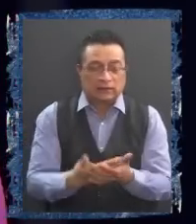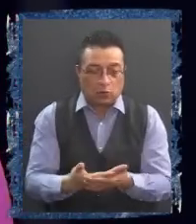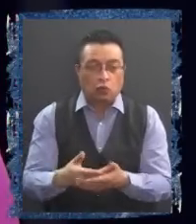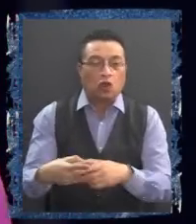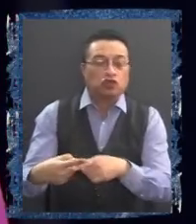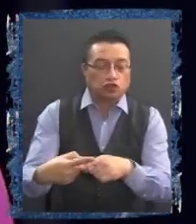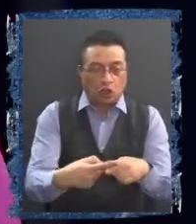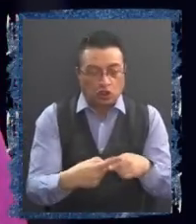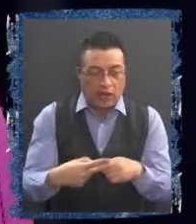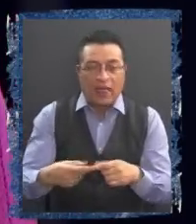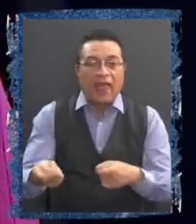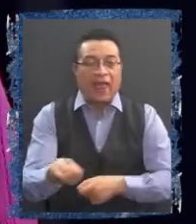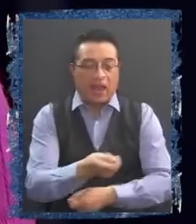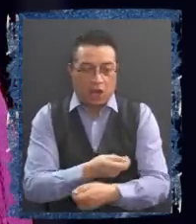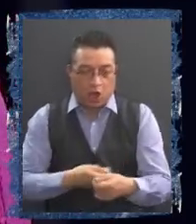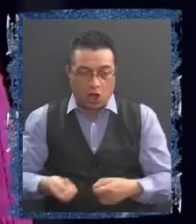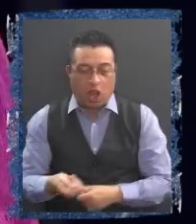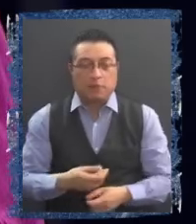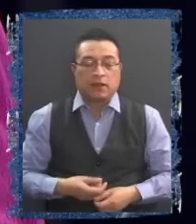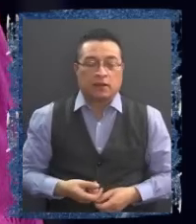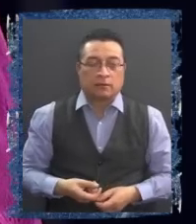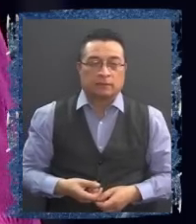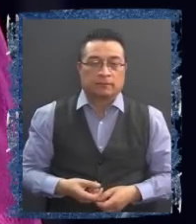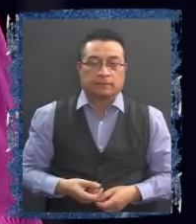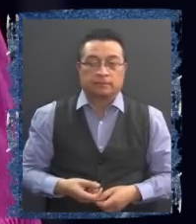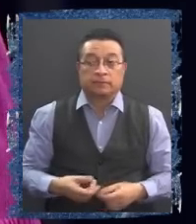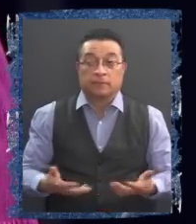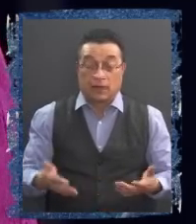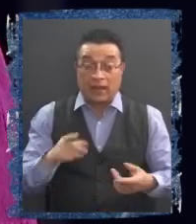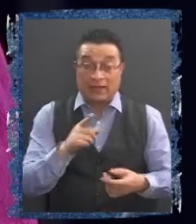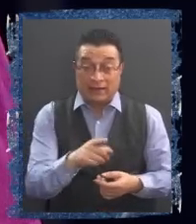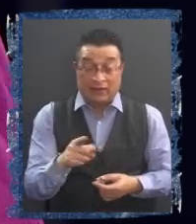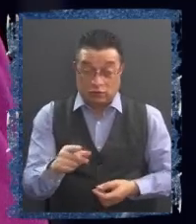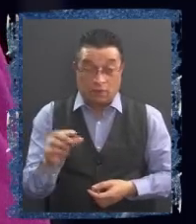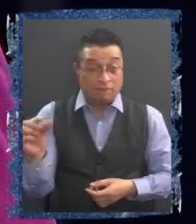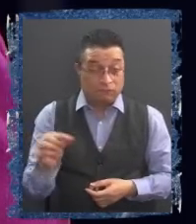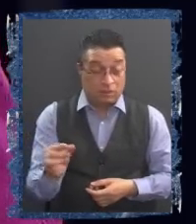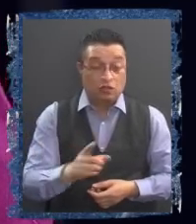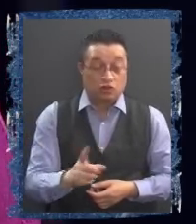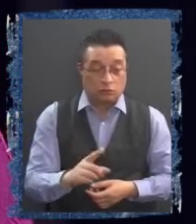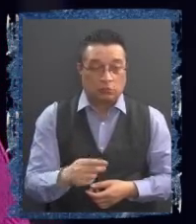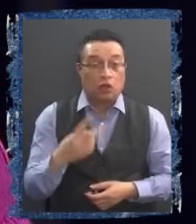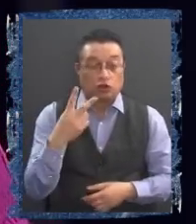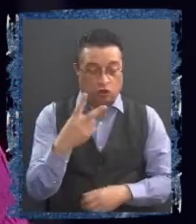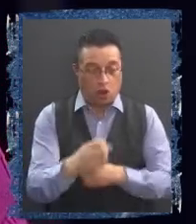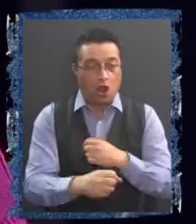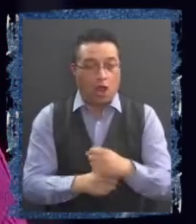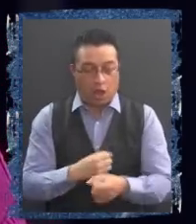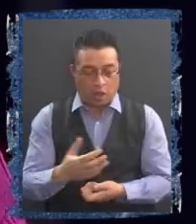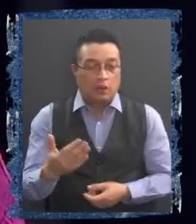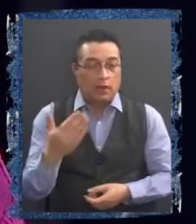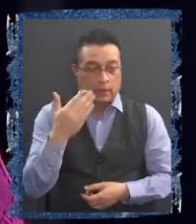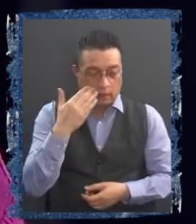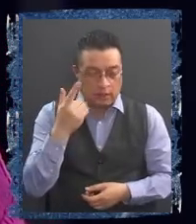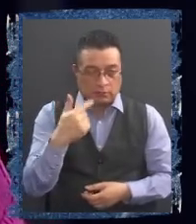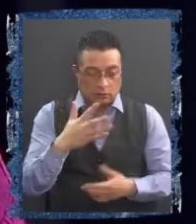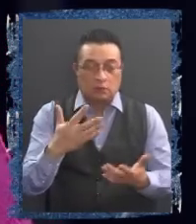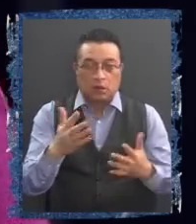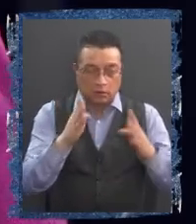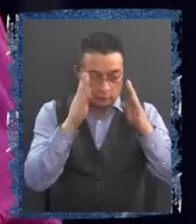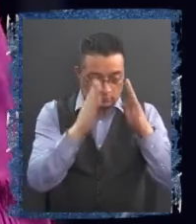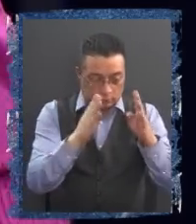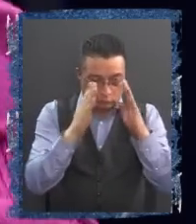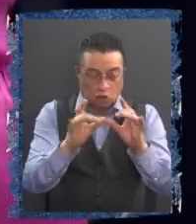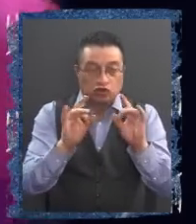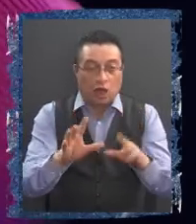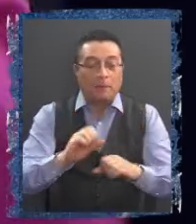social, económica, y eso no es menor. O sea, durante 2 años prácticamente no se atendió nada más que COVID. Por